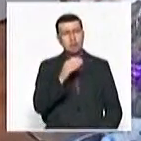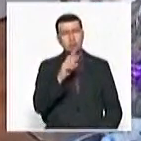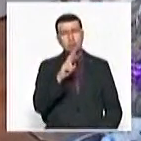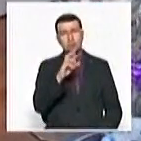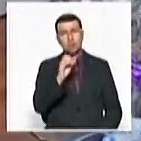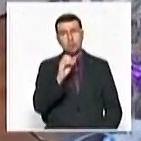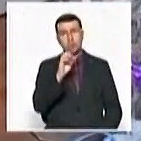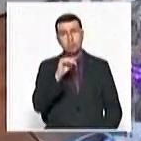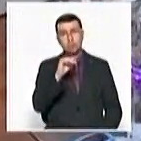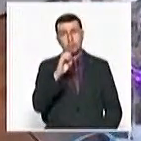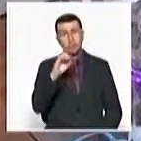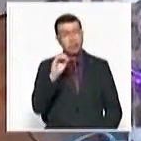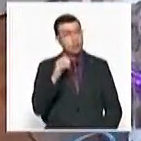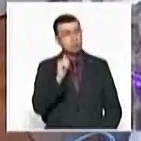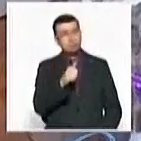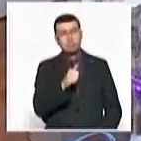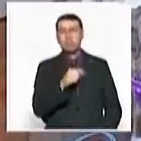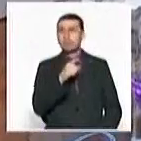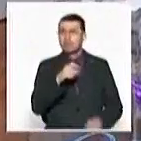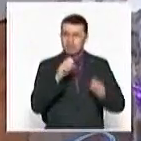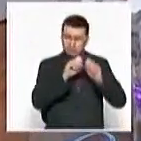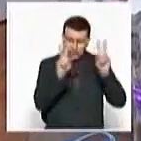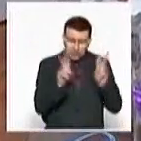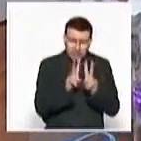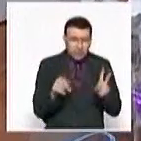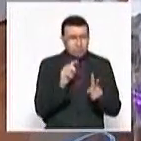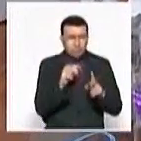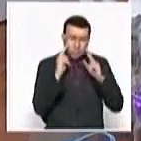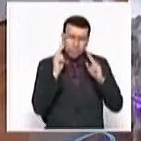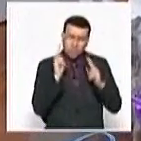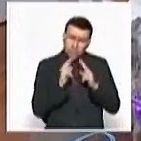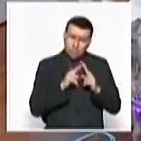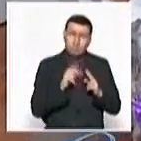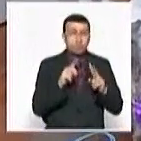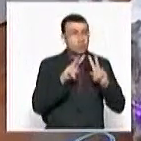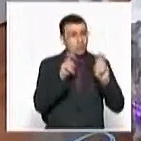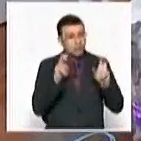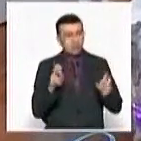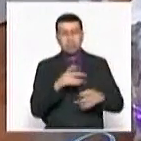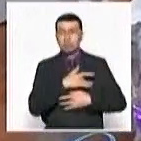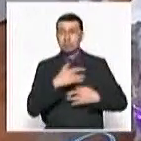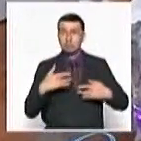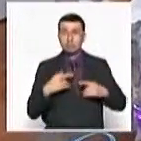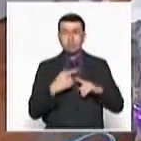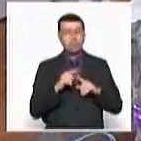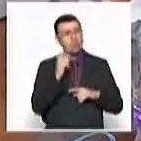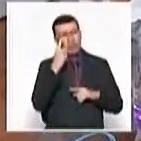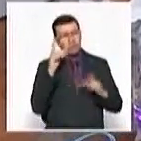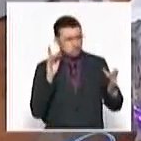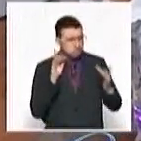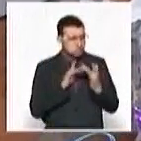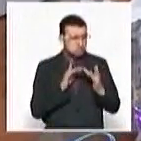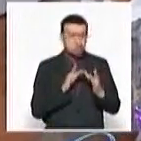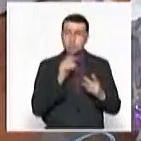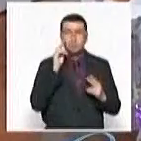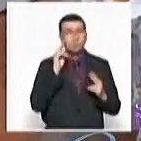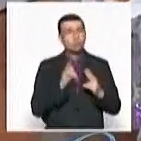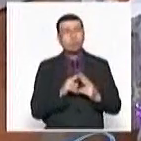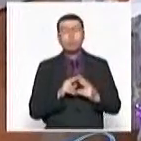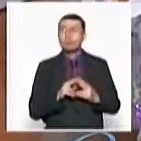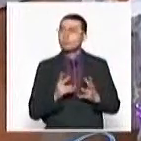es muy estudioso por internet incluso de todos los temas de salud, pero no creo que tenga algo en internet,